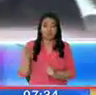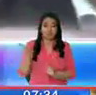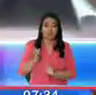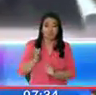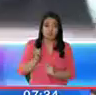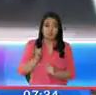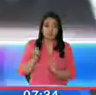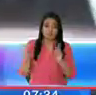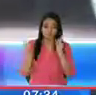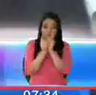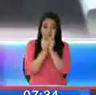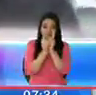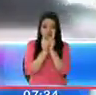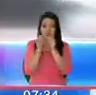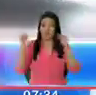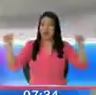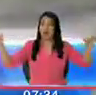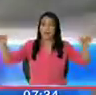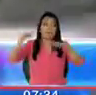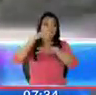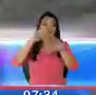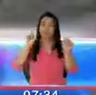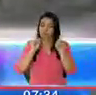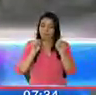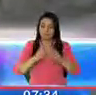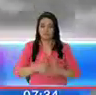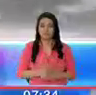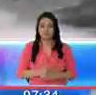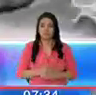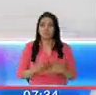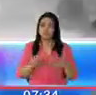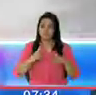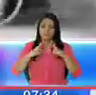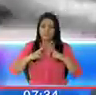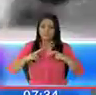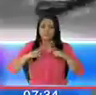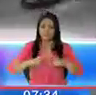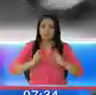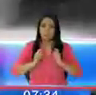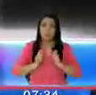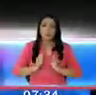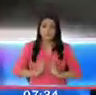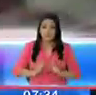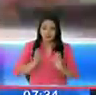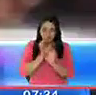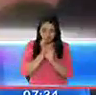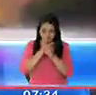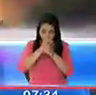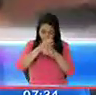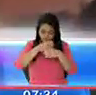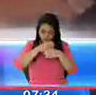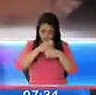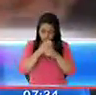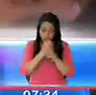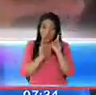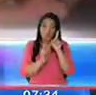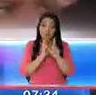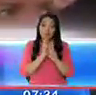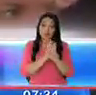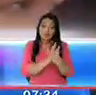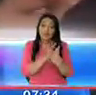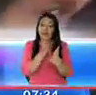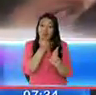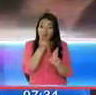contacto directo, así que no es que ande en el ambiente. Se están realizando todos los estudios bacteriológicos. Algunos resultados que son de manera